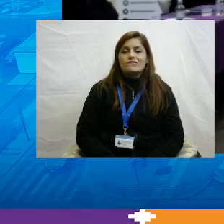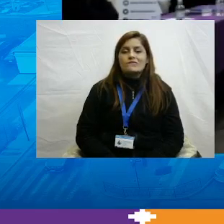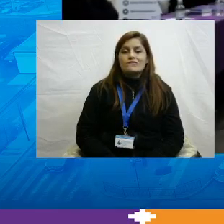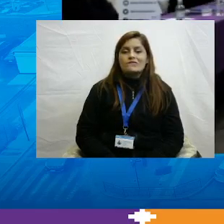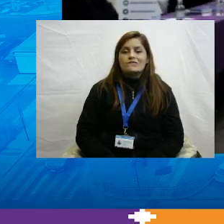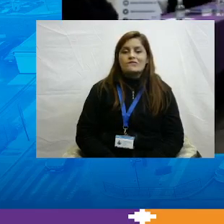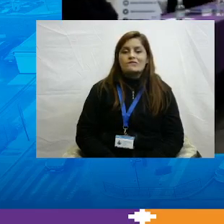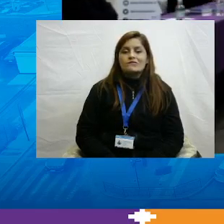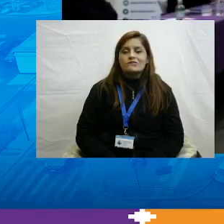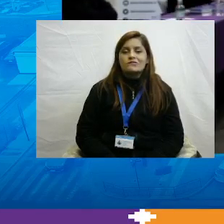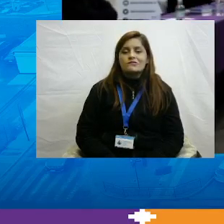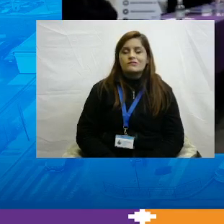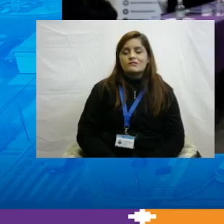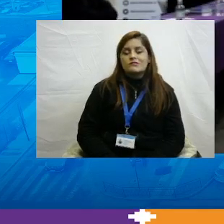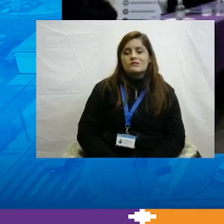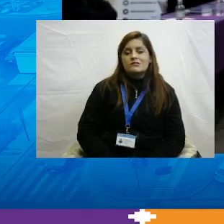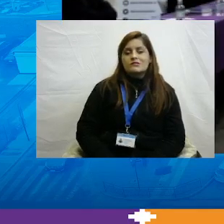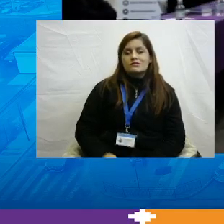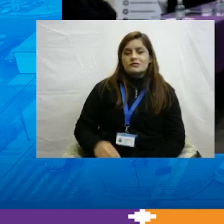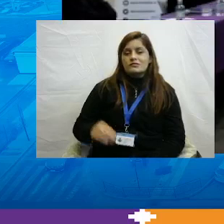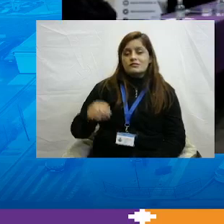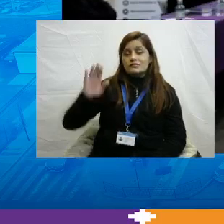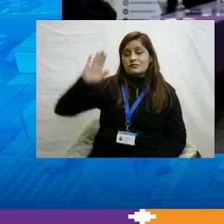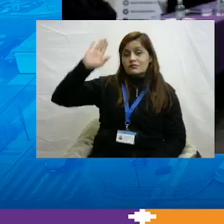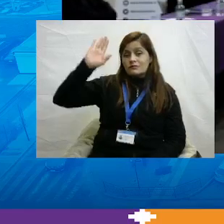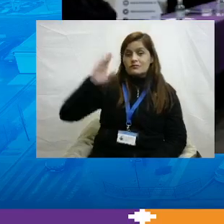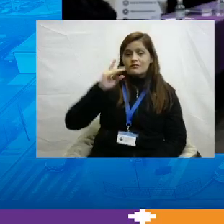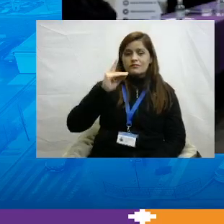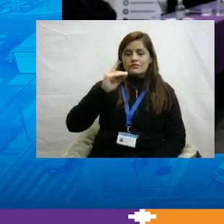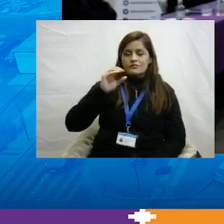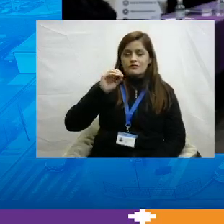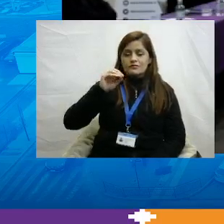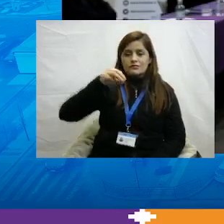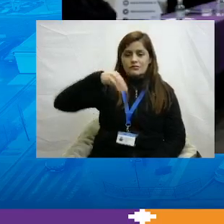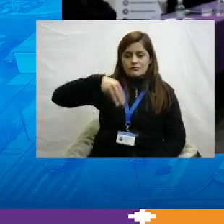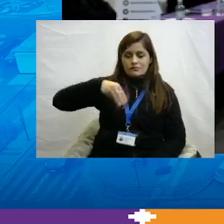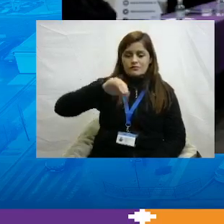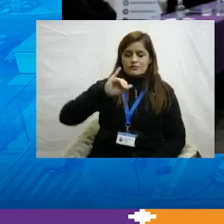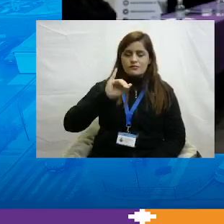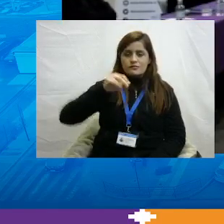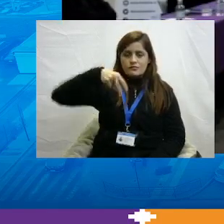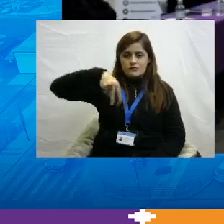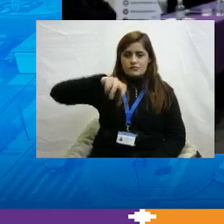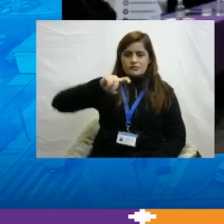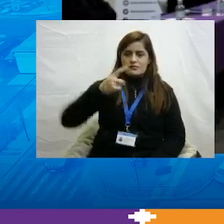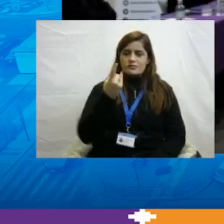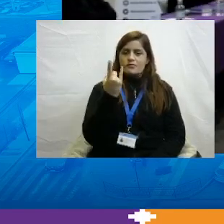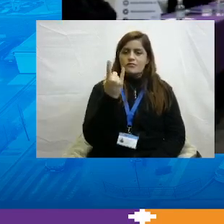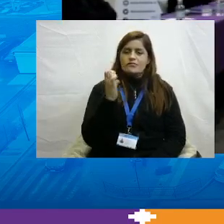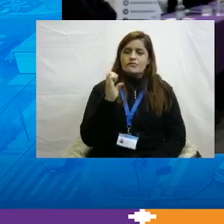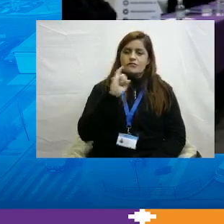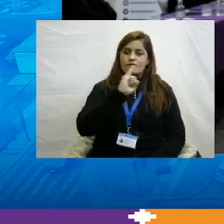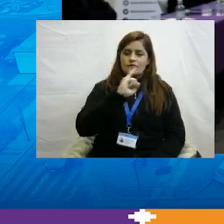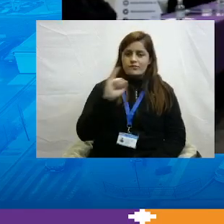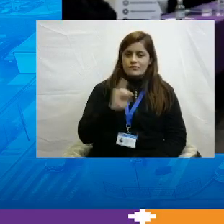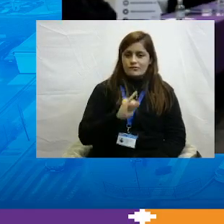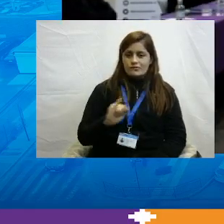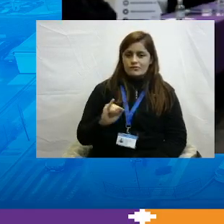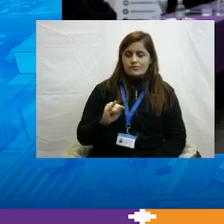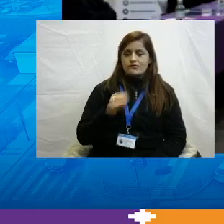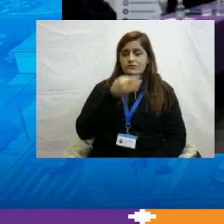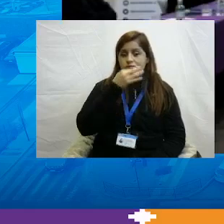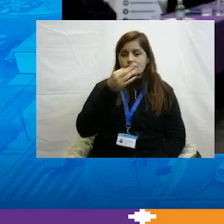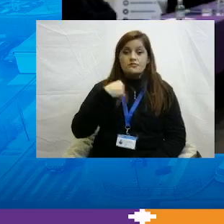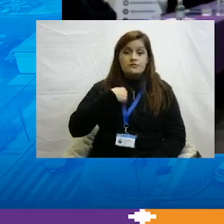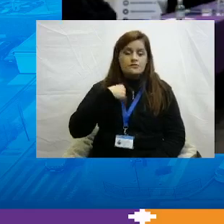Concejal Domínguez. Gracias, alcaldesa. Bueno, yo recuerdo también lo que plantea el concejal Martínez y la solicitud de la Junta de Vecinos. Sería importante, como